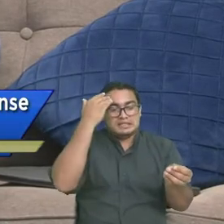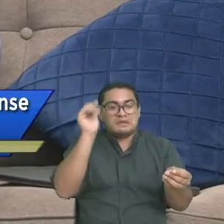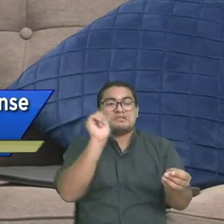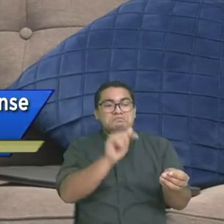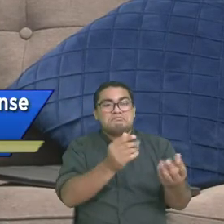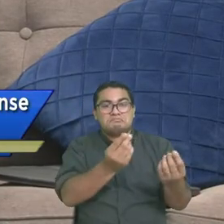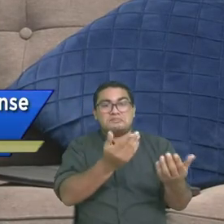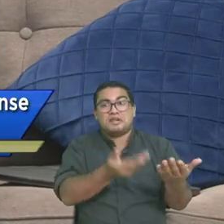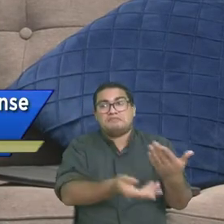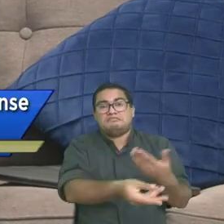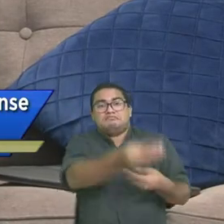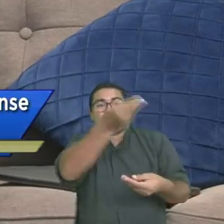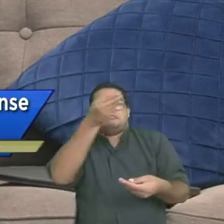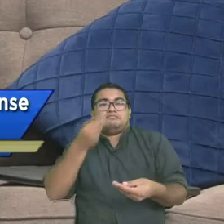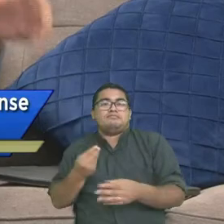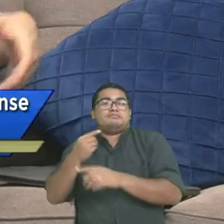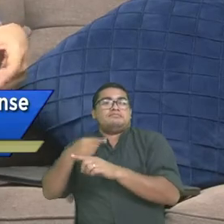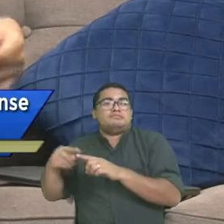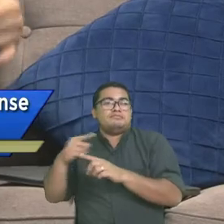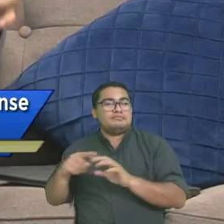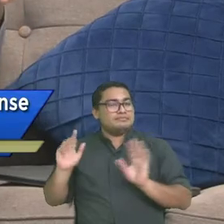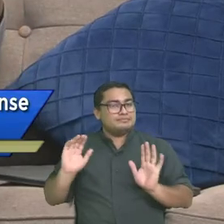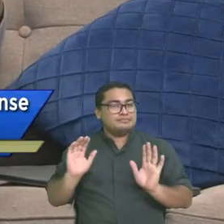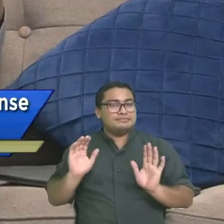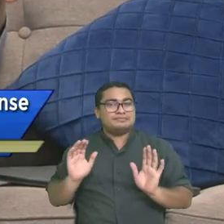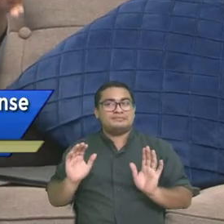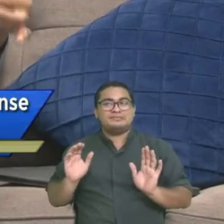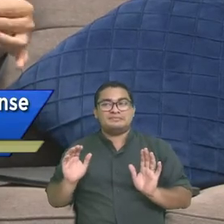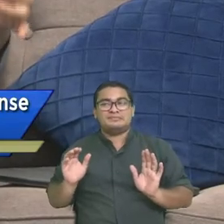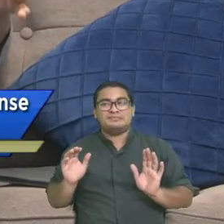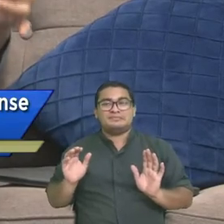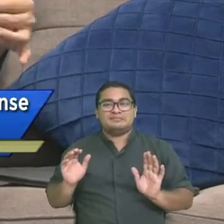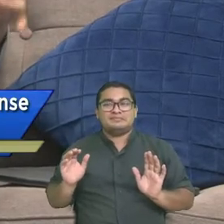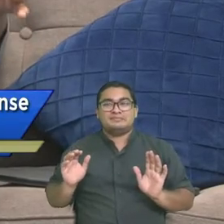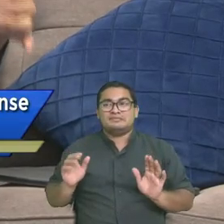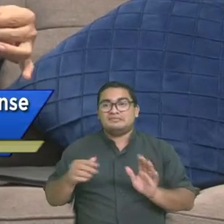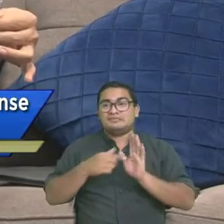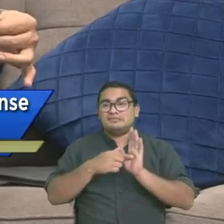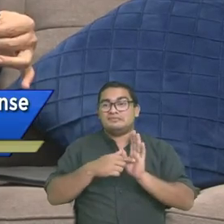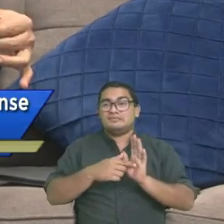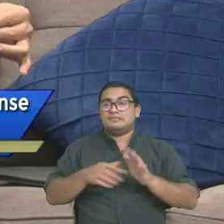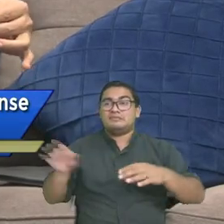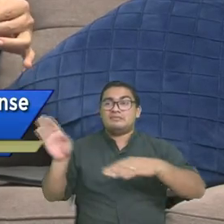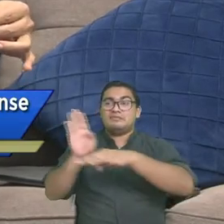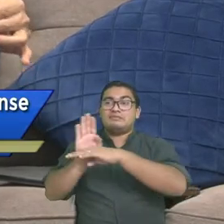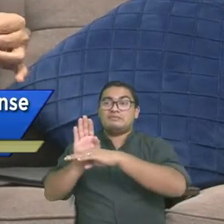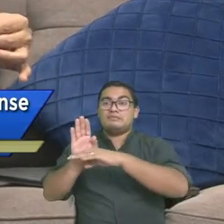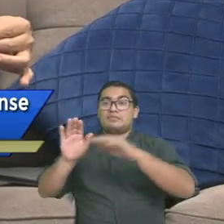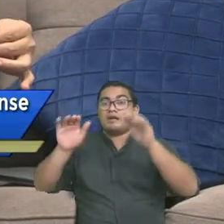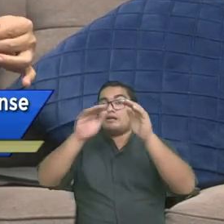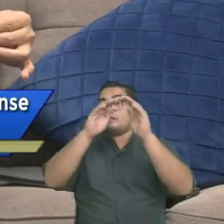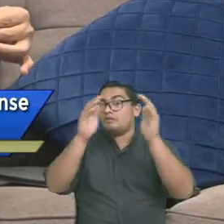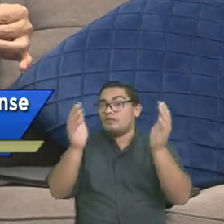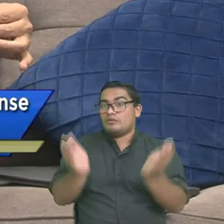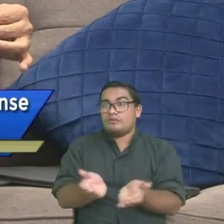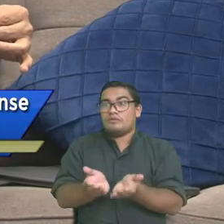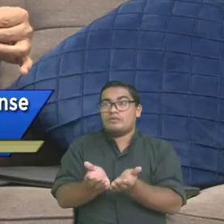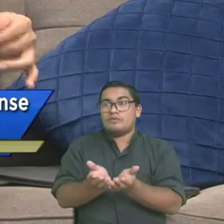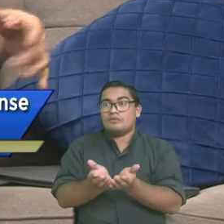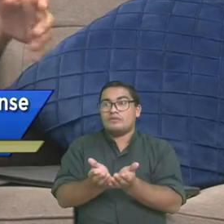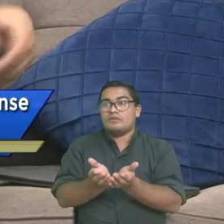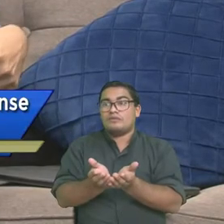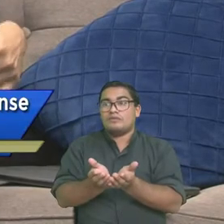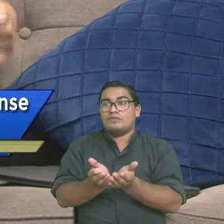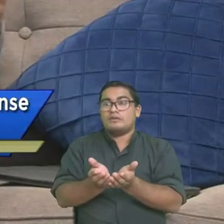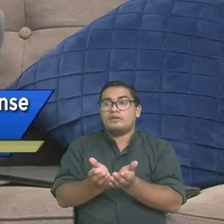le vas a devolver el dinero. Claro. Entonces, no hay un solo banco a nivel mundial de